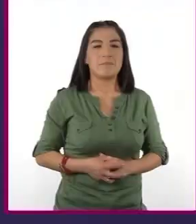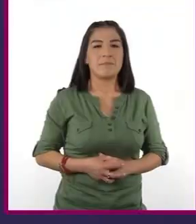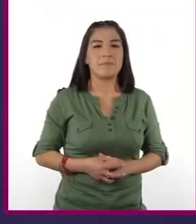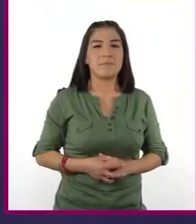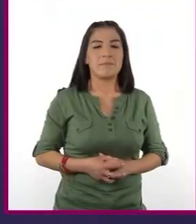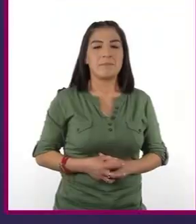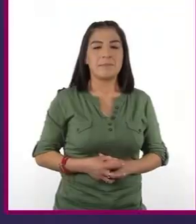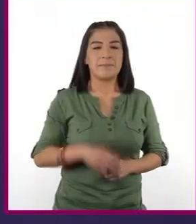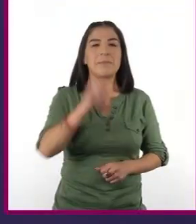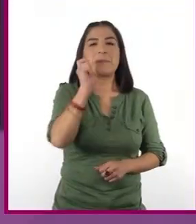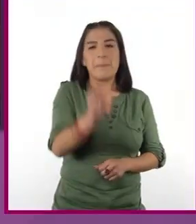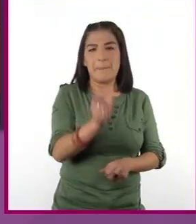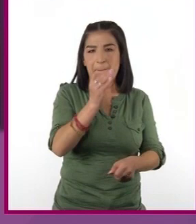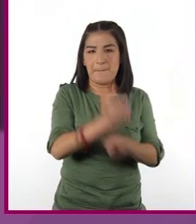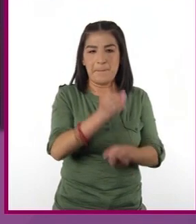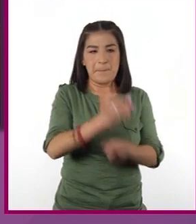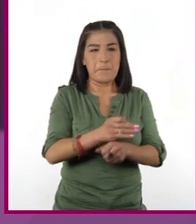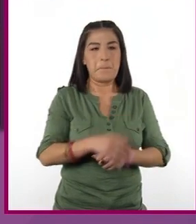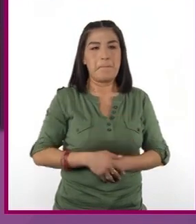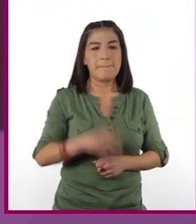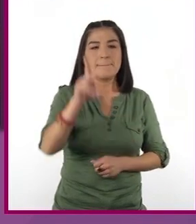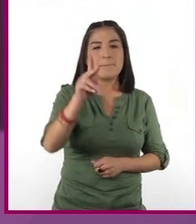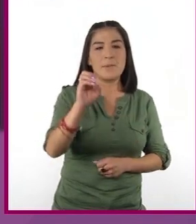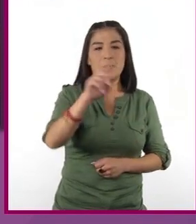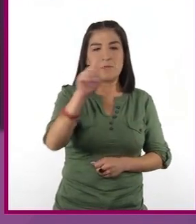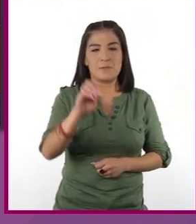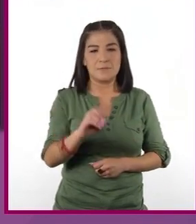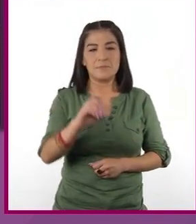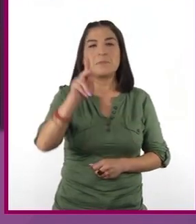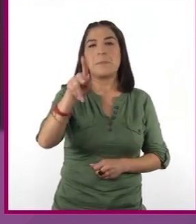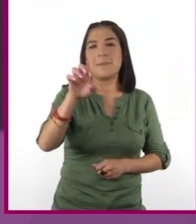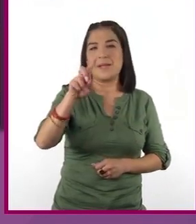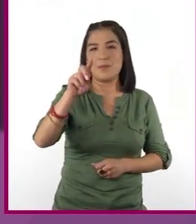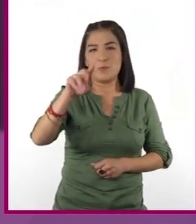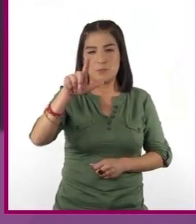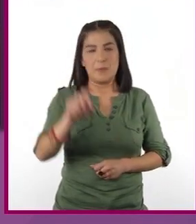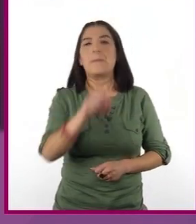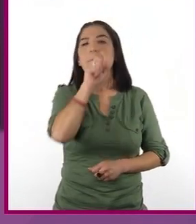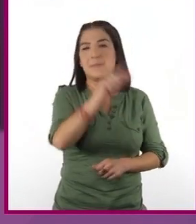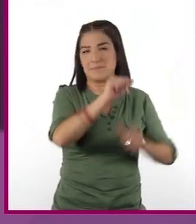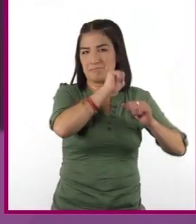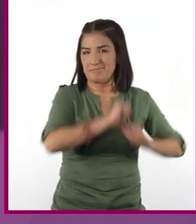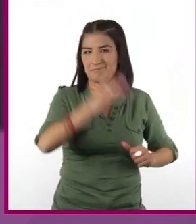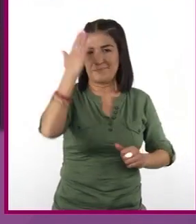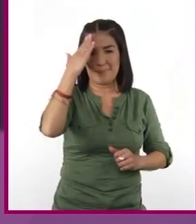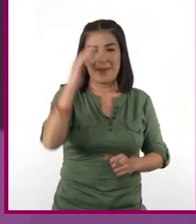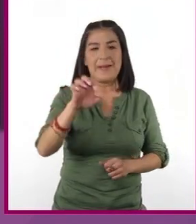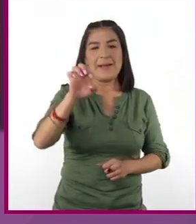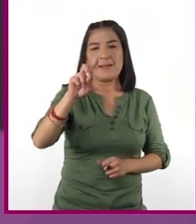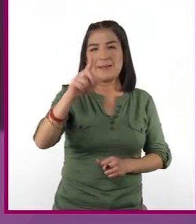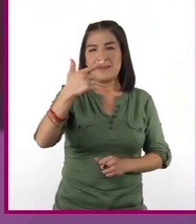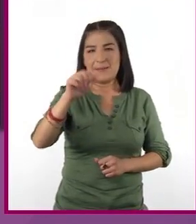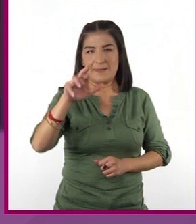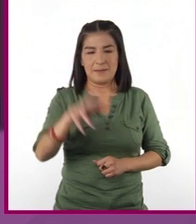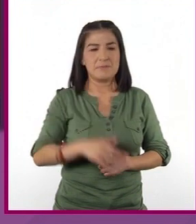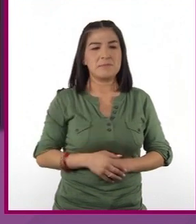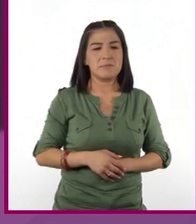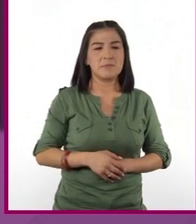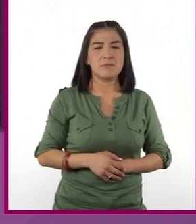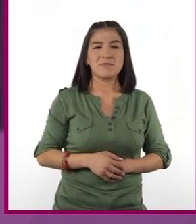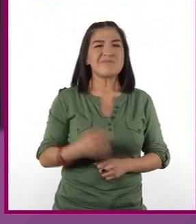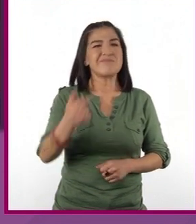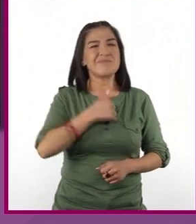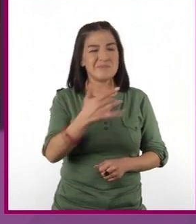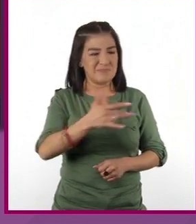Este es un fragmento de El pozo y el péndulo, también de Edgar Allan Poe. Ya no me era